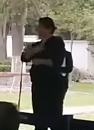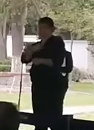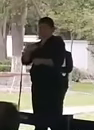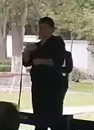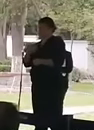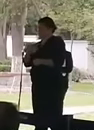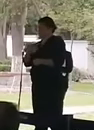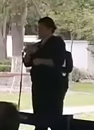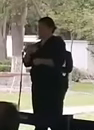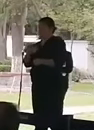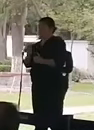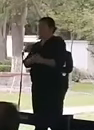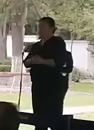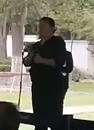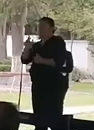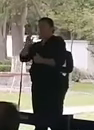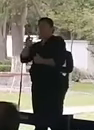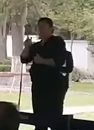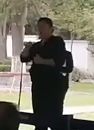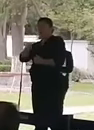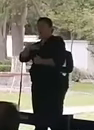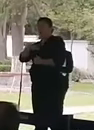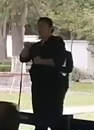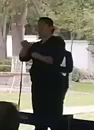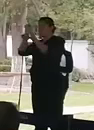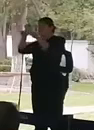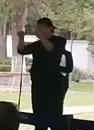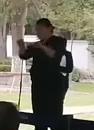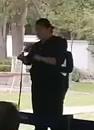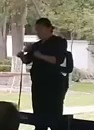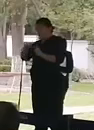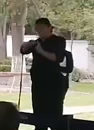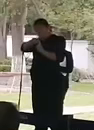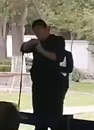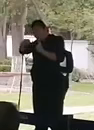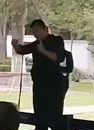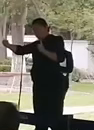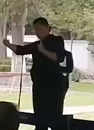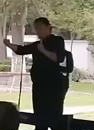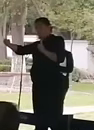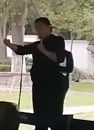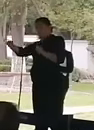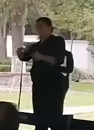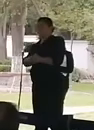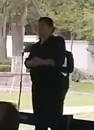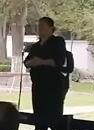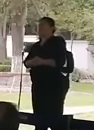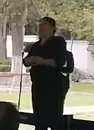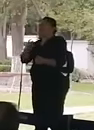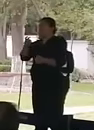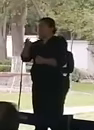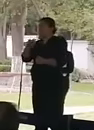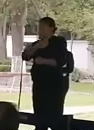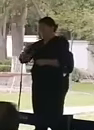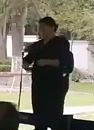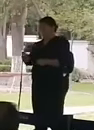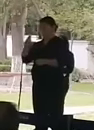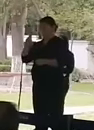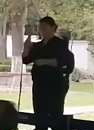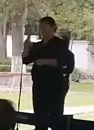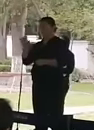Deberíamos de poder crear un sistema ordenado, ¿no? Y por eso lo que hizo el presidente Biden en Los Ángeles,